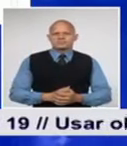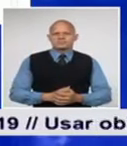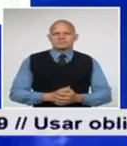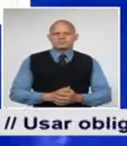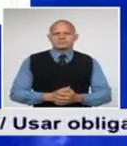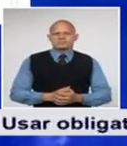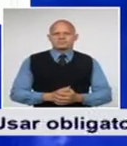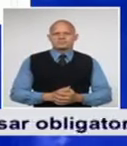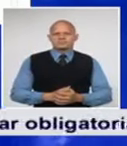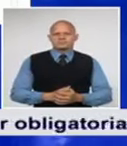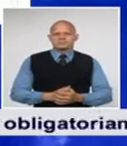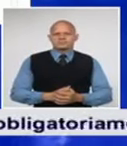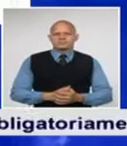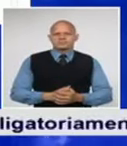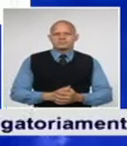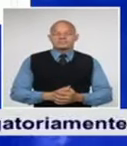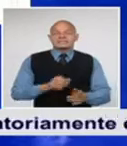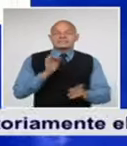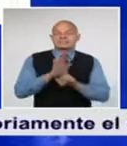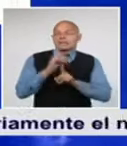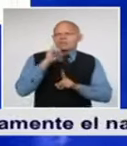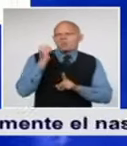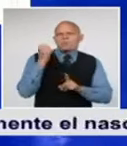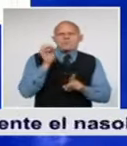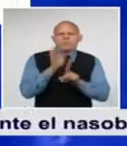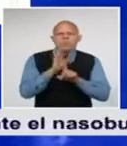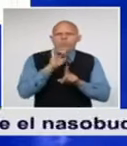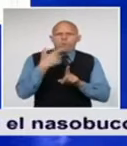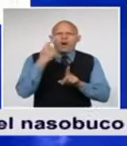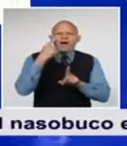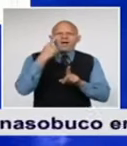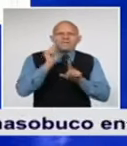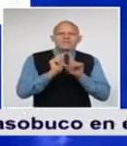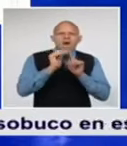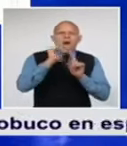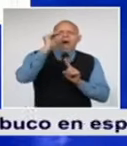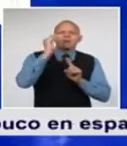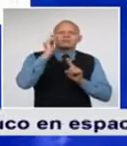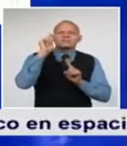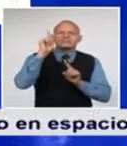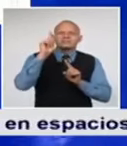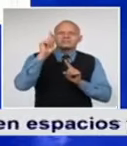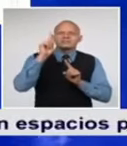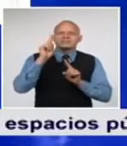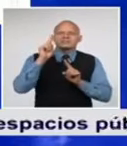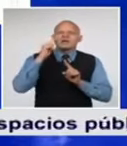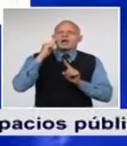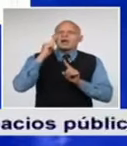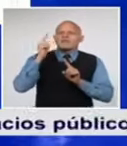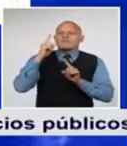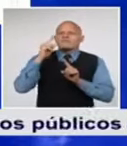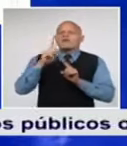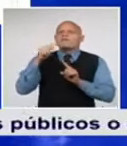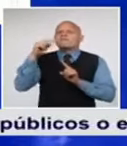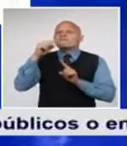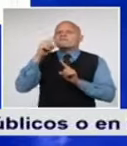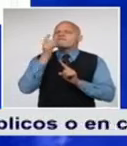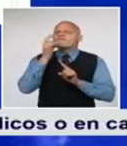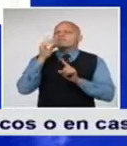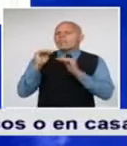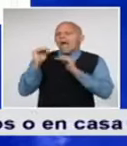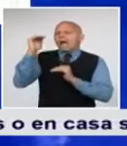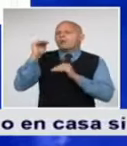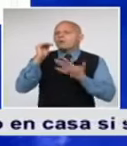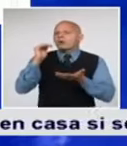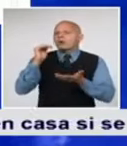realmente donde empieza a subir el número, la barra verde grande que empieza a subir es enero. Fíjense